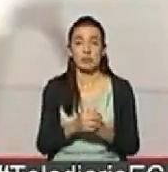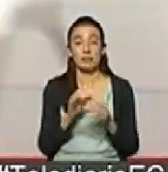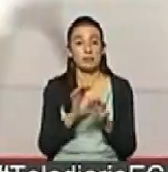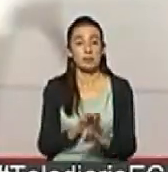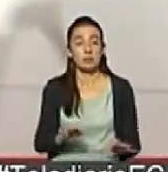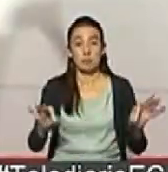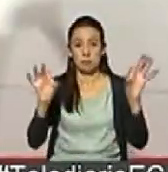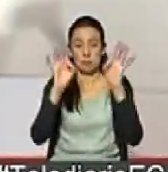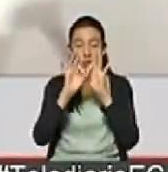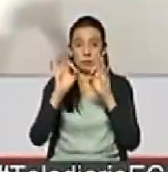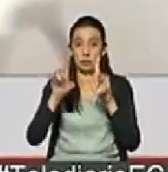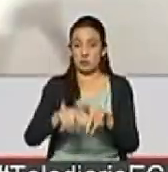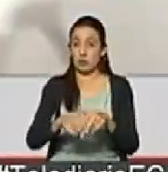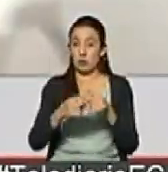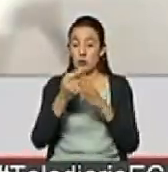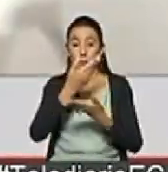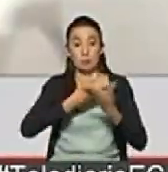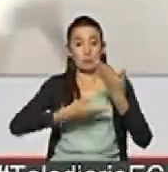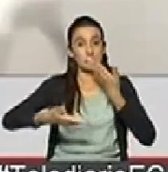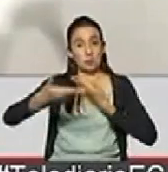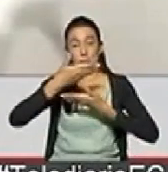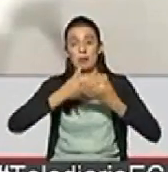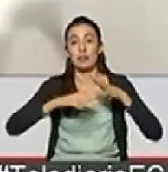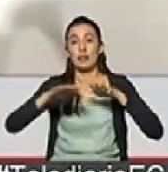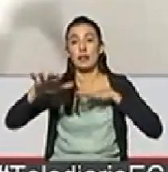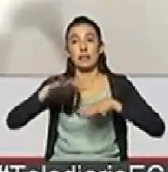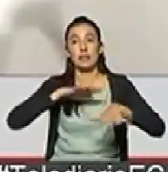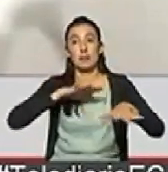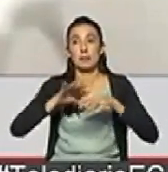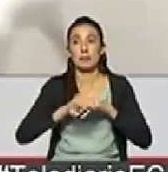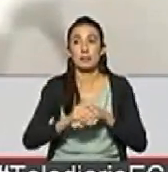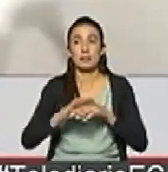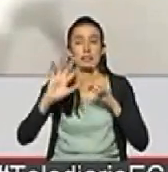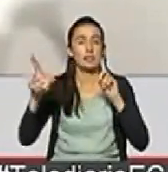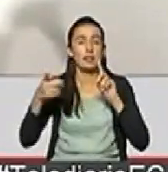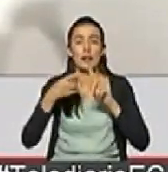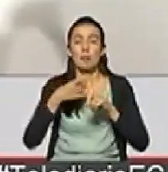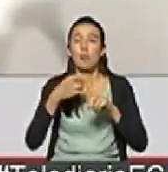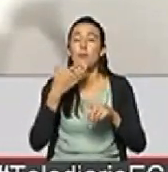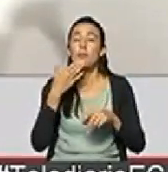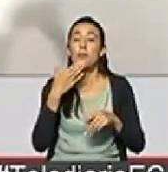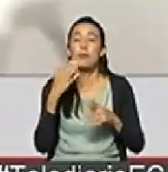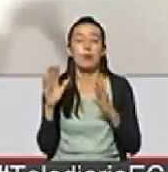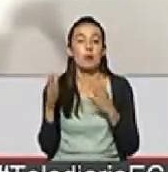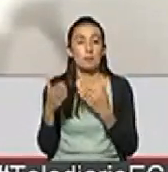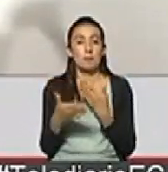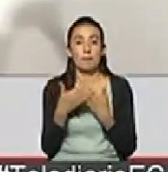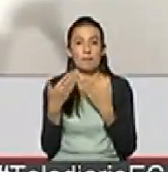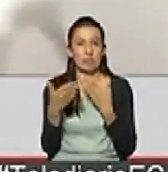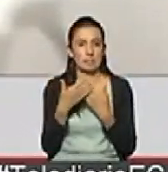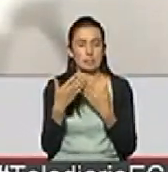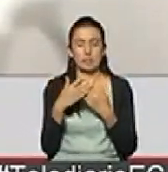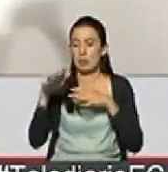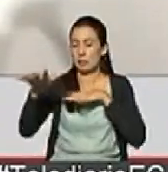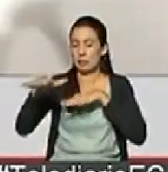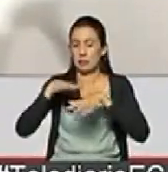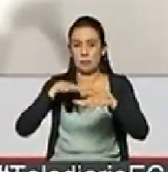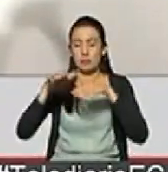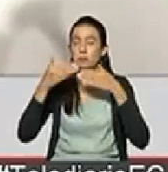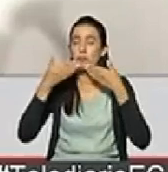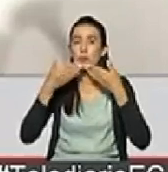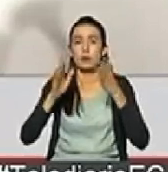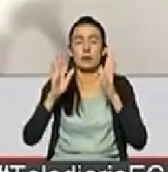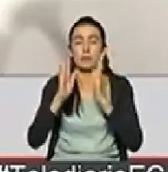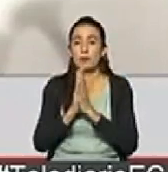importante entonces comenzar a compartir actividades. ¿Qué es esto? Desde lo más sencillo que pudiéramos hacer, estar en